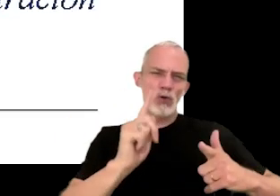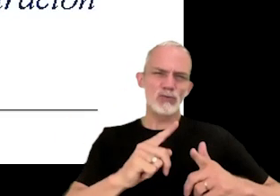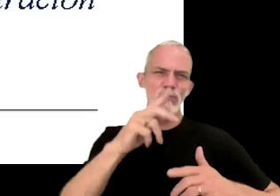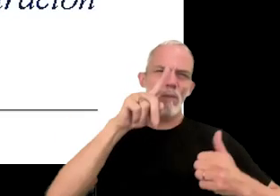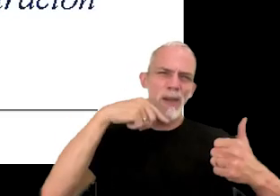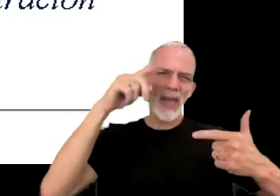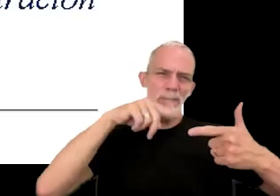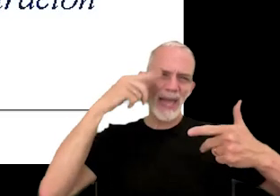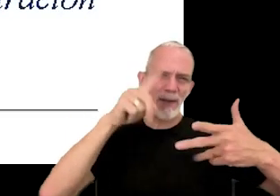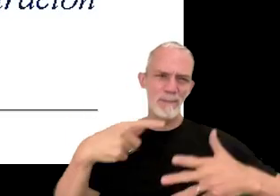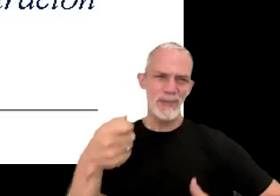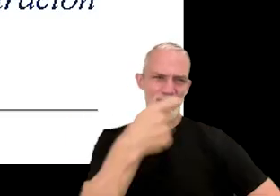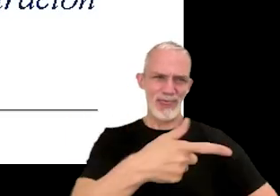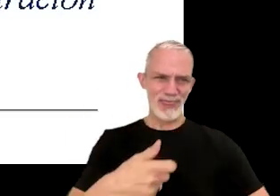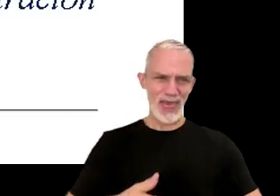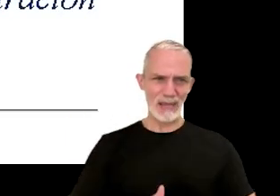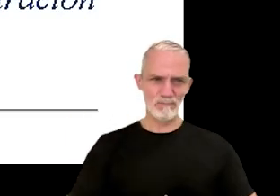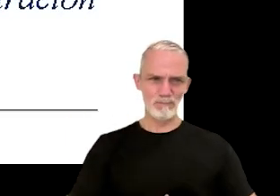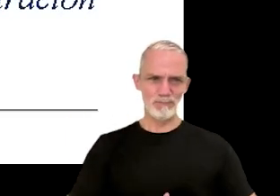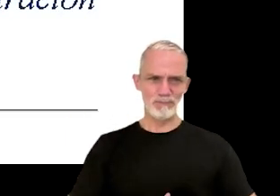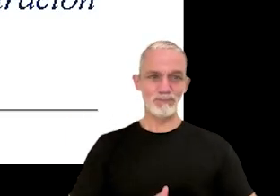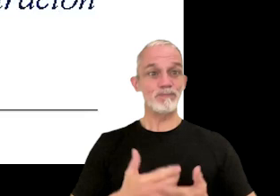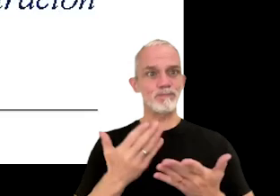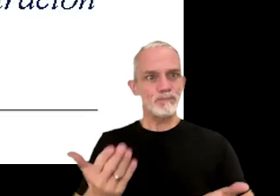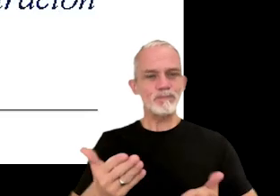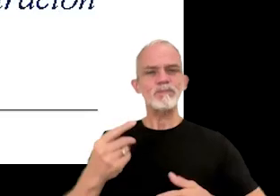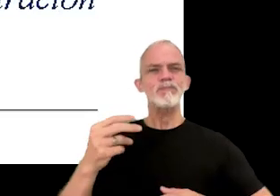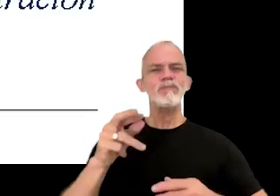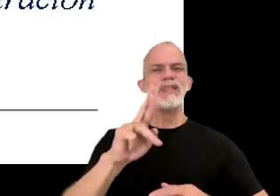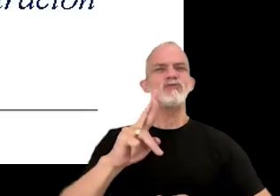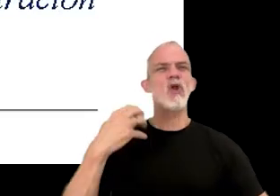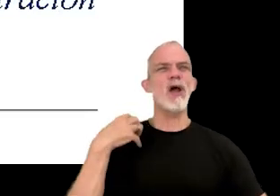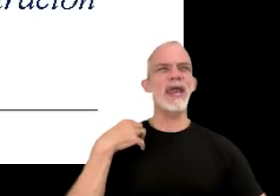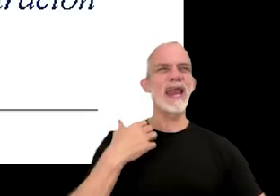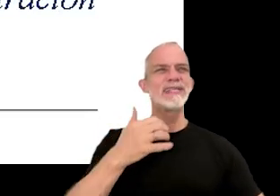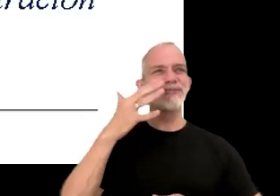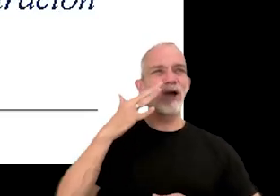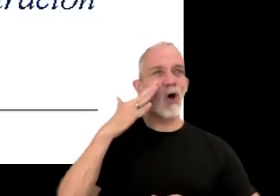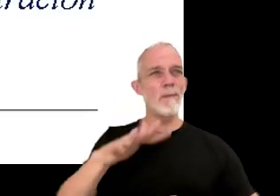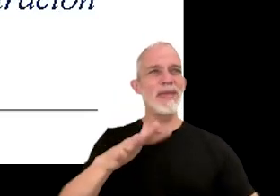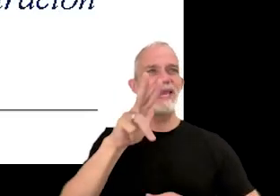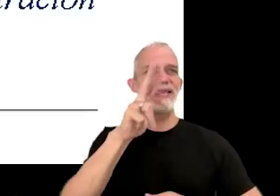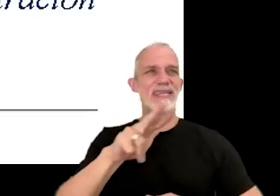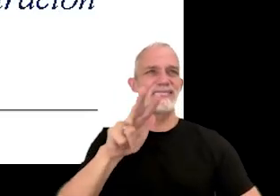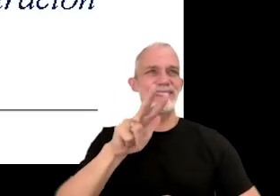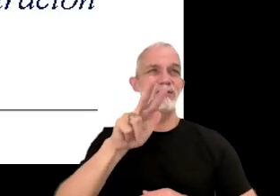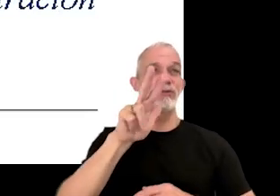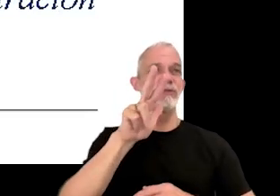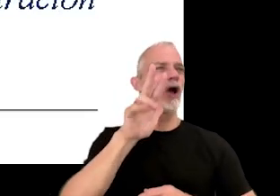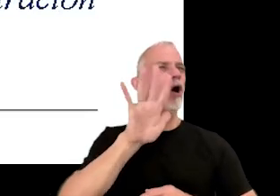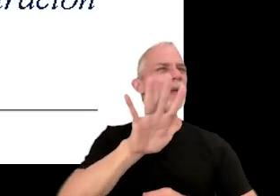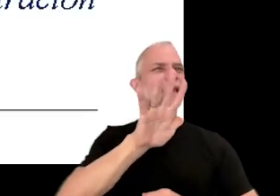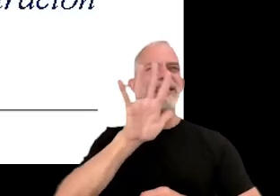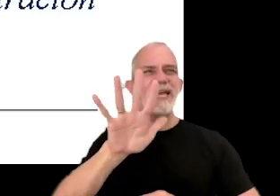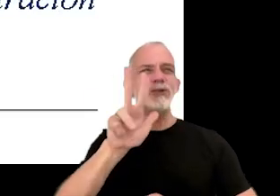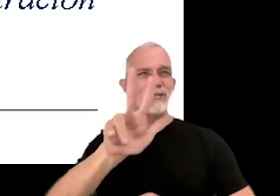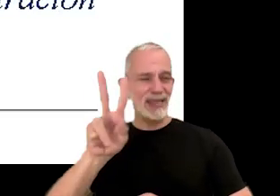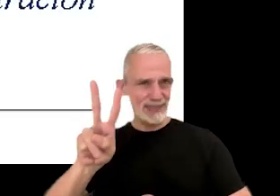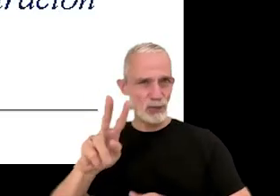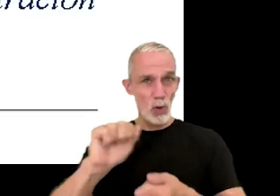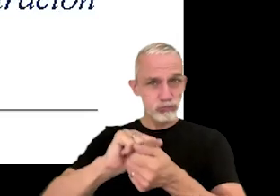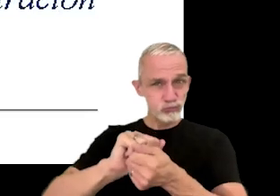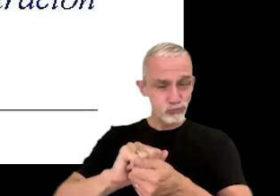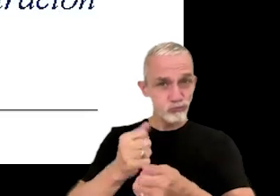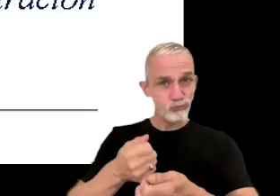mensuales. La Resolución General 5532, publicada el 25 de